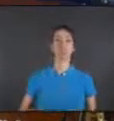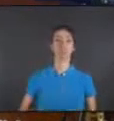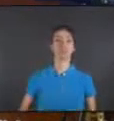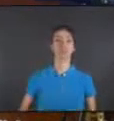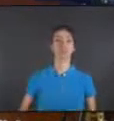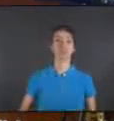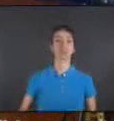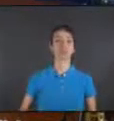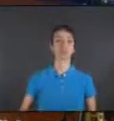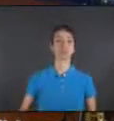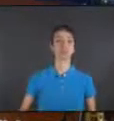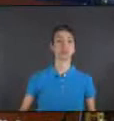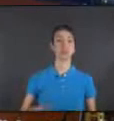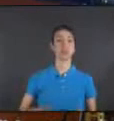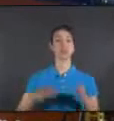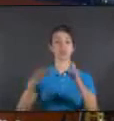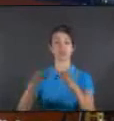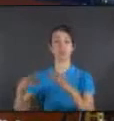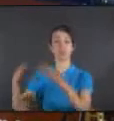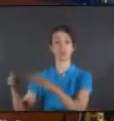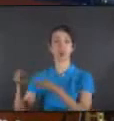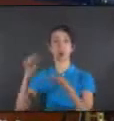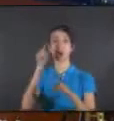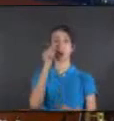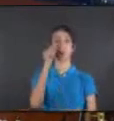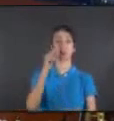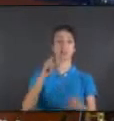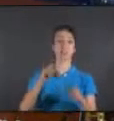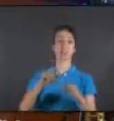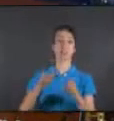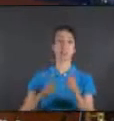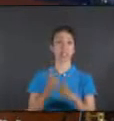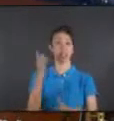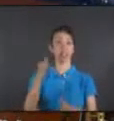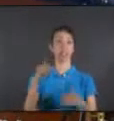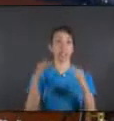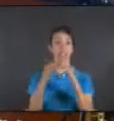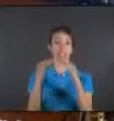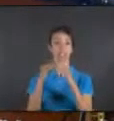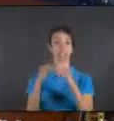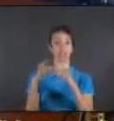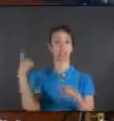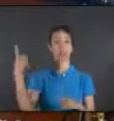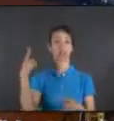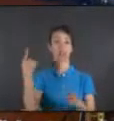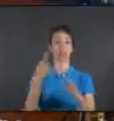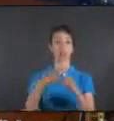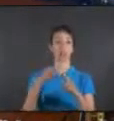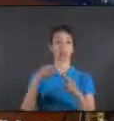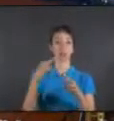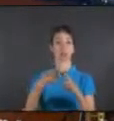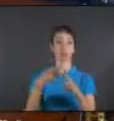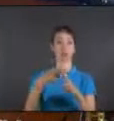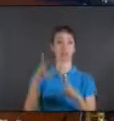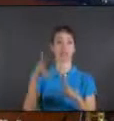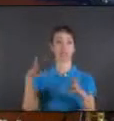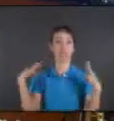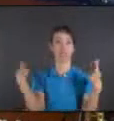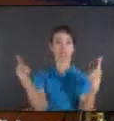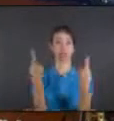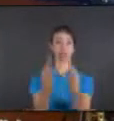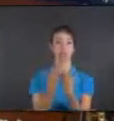Esdras designó a hombres jefes de casas paternas, por cada una de sus casas